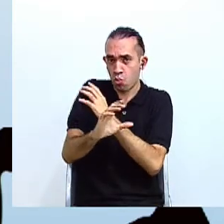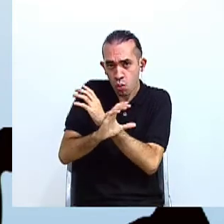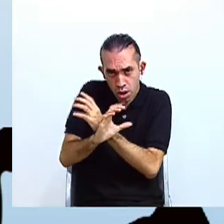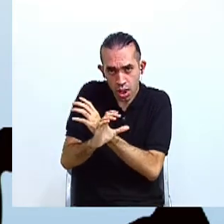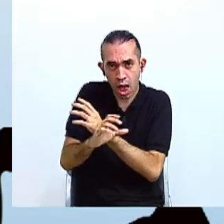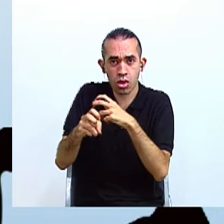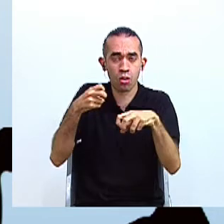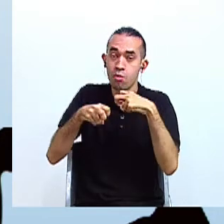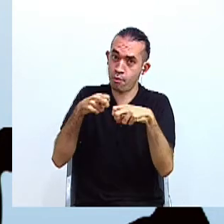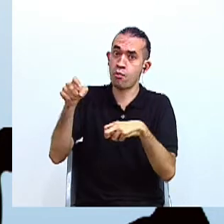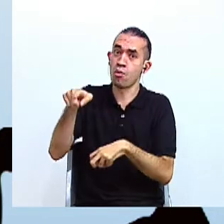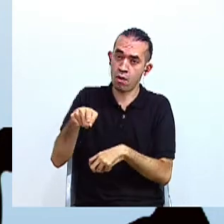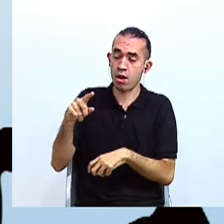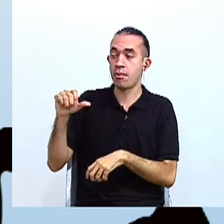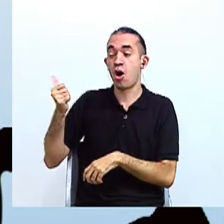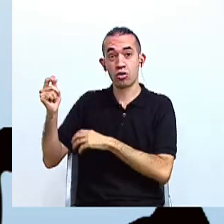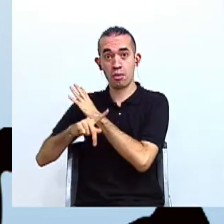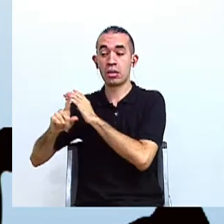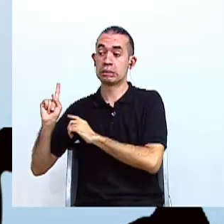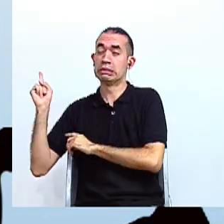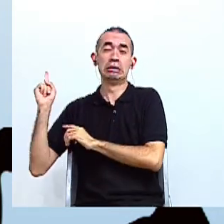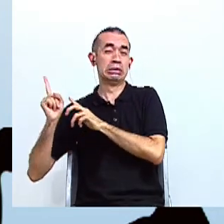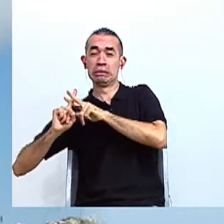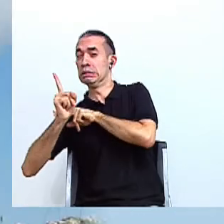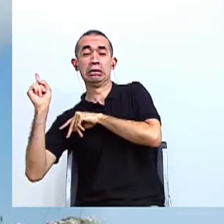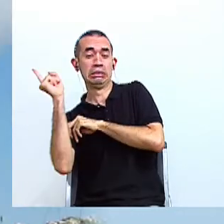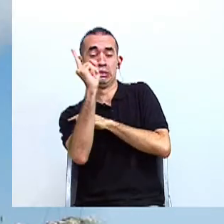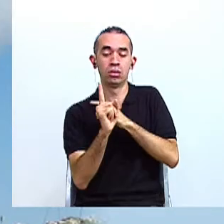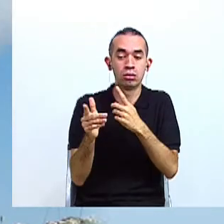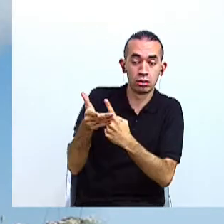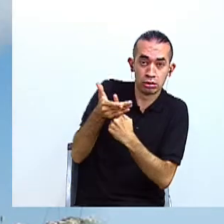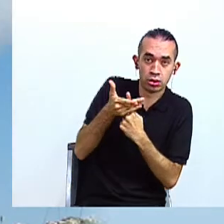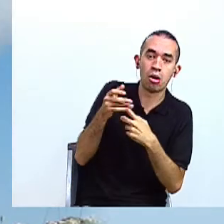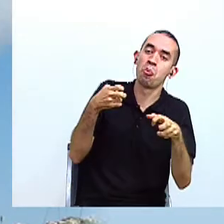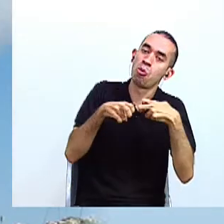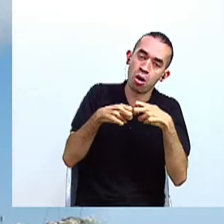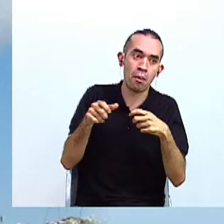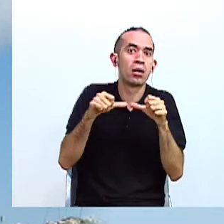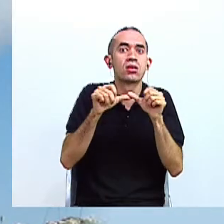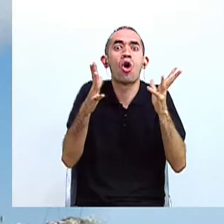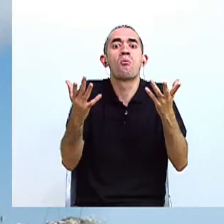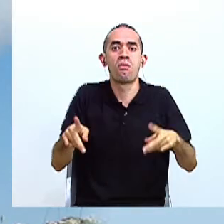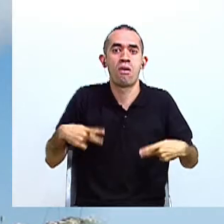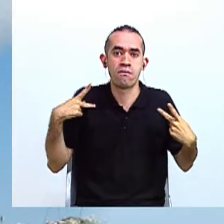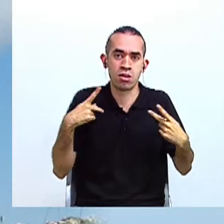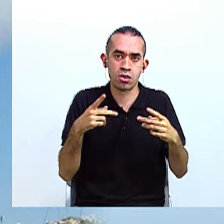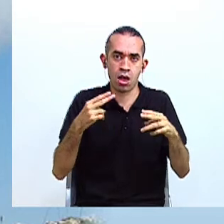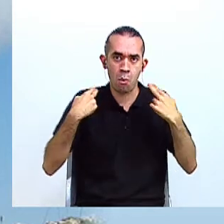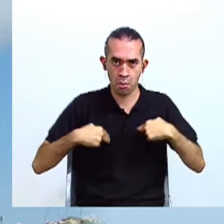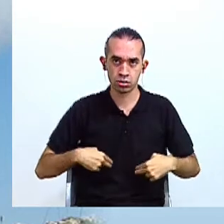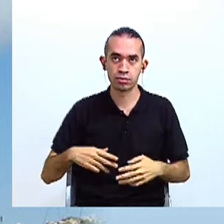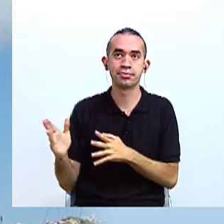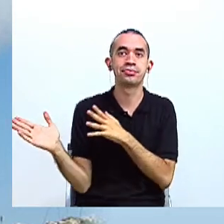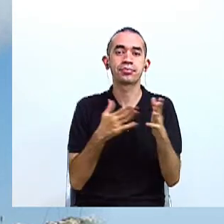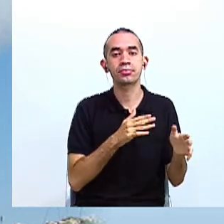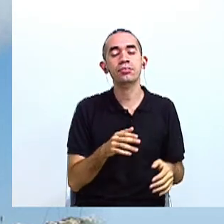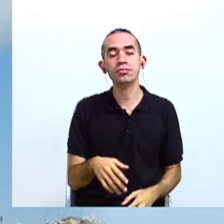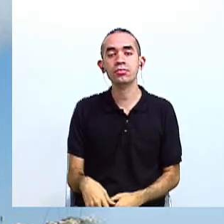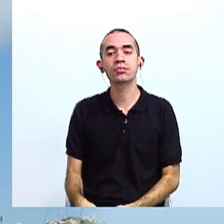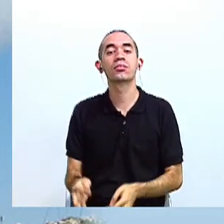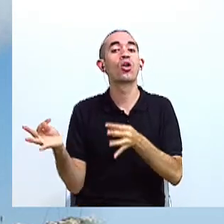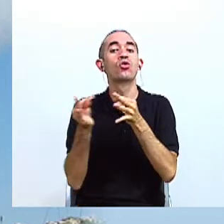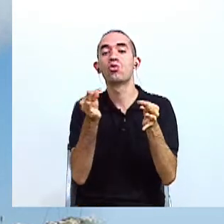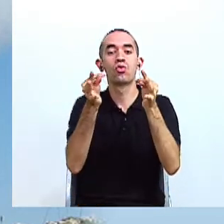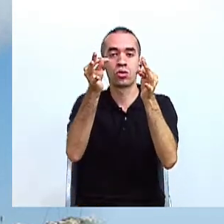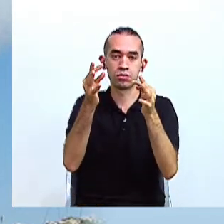mantenimiento de las condiciones naturales de vida de los seres humanos. Y podemos mencionar acá lo del turismo. Me parece